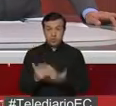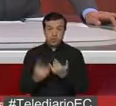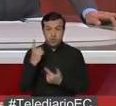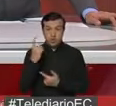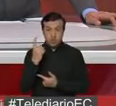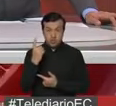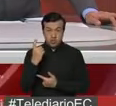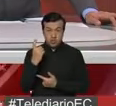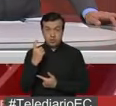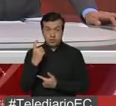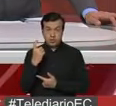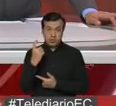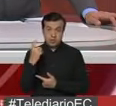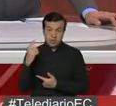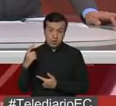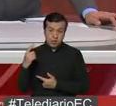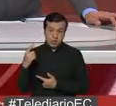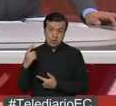que registraban